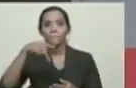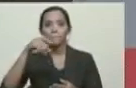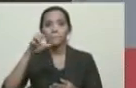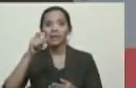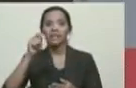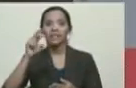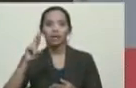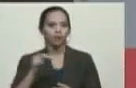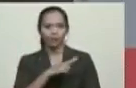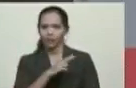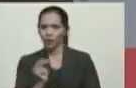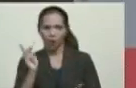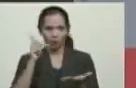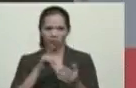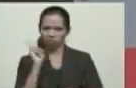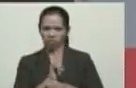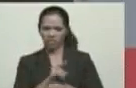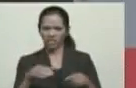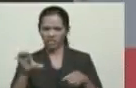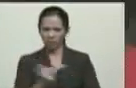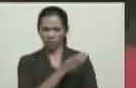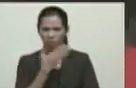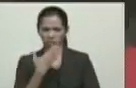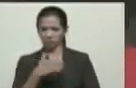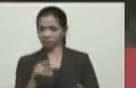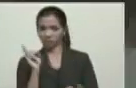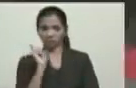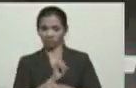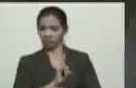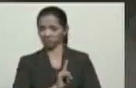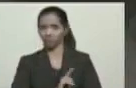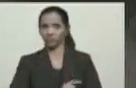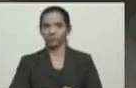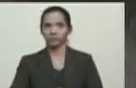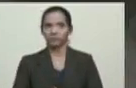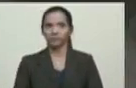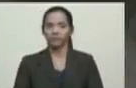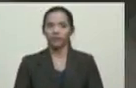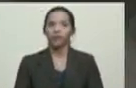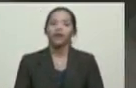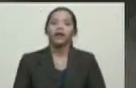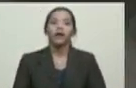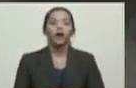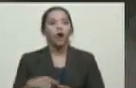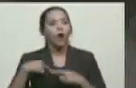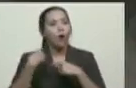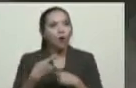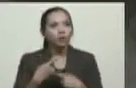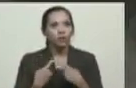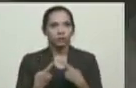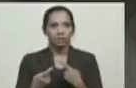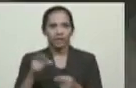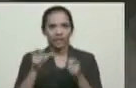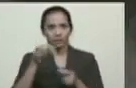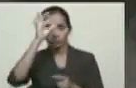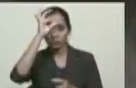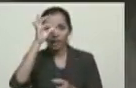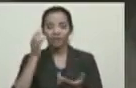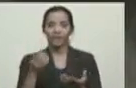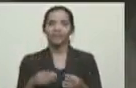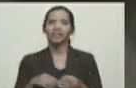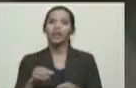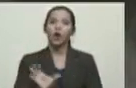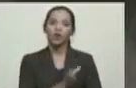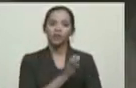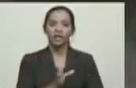tocó en la basofia del concierto que se hizo ya. Otro de los detalles que quizás la gente no sepa de lo que fue este concierto que se realizó